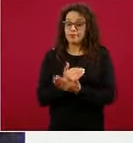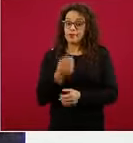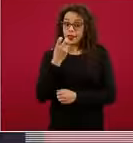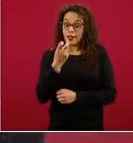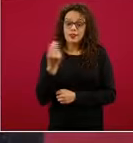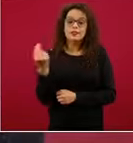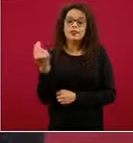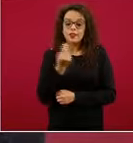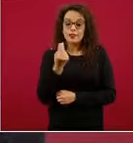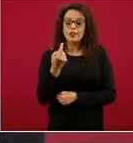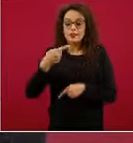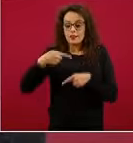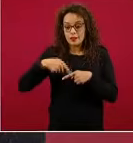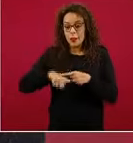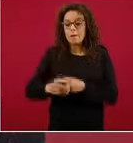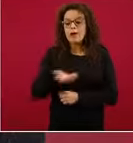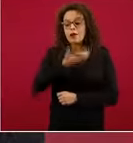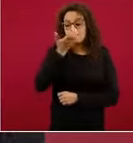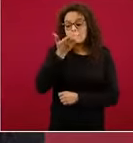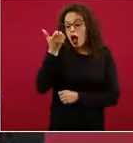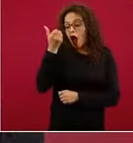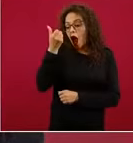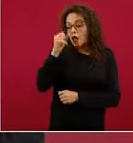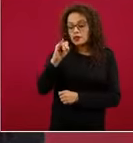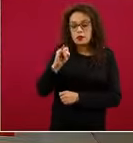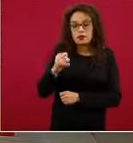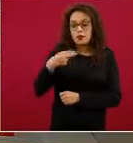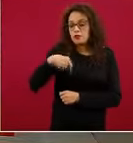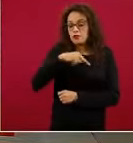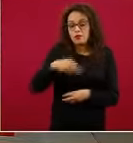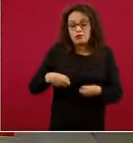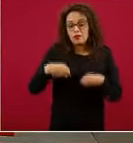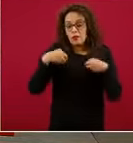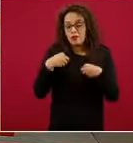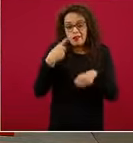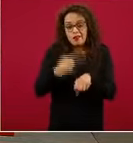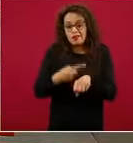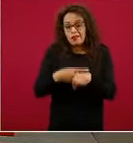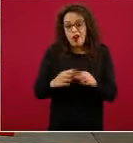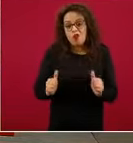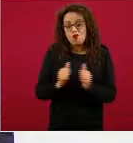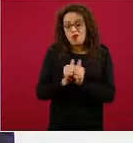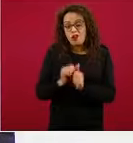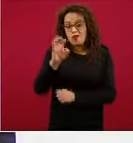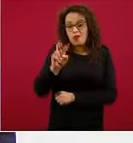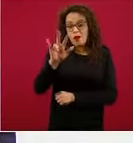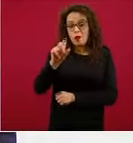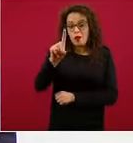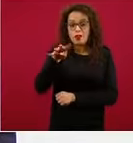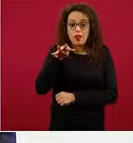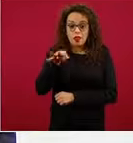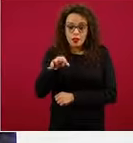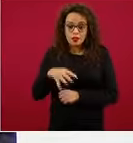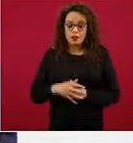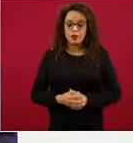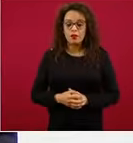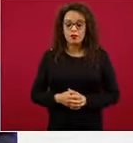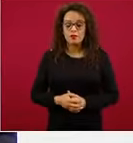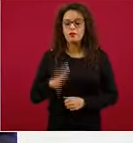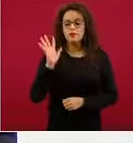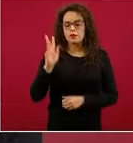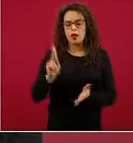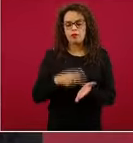la vida cotidiana la realidad de COVID-19 y tener las precauciones que se han enunciado en